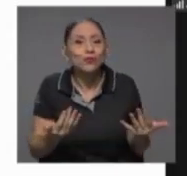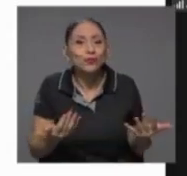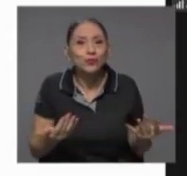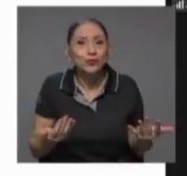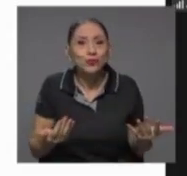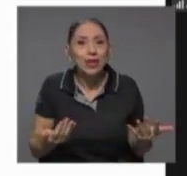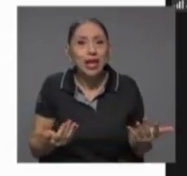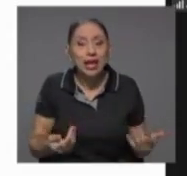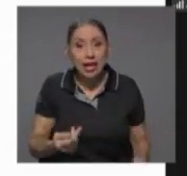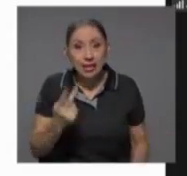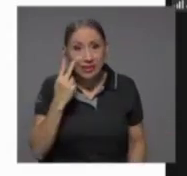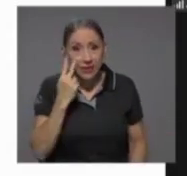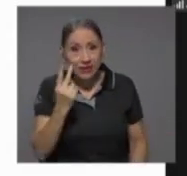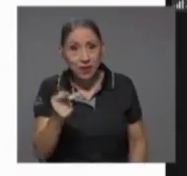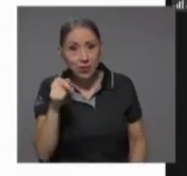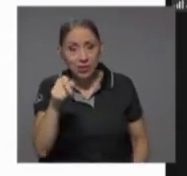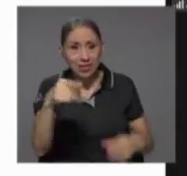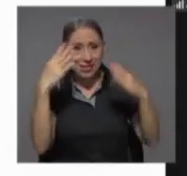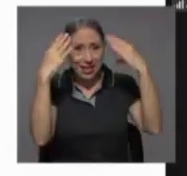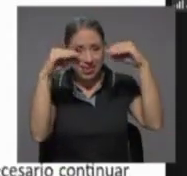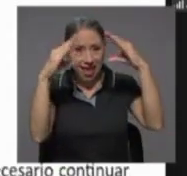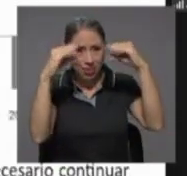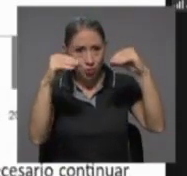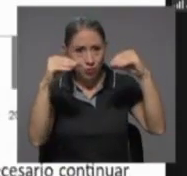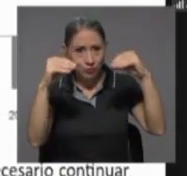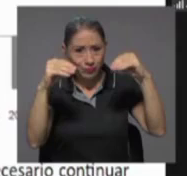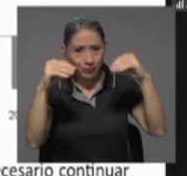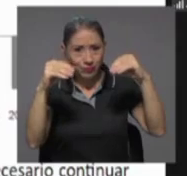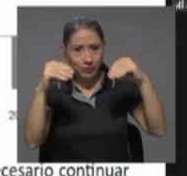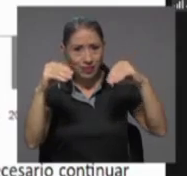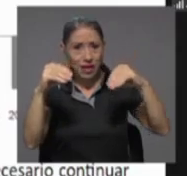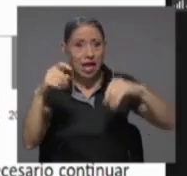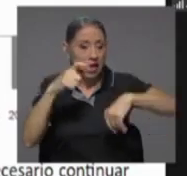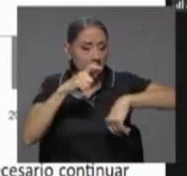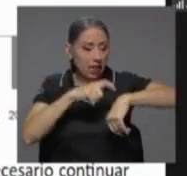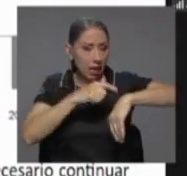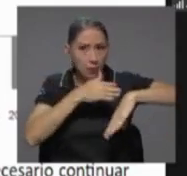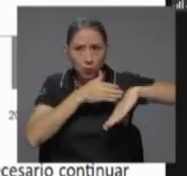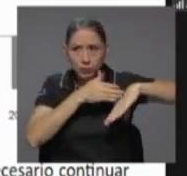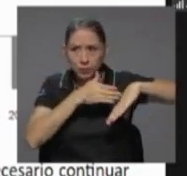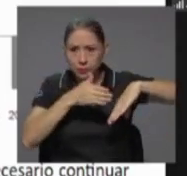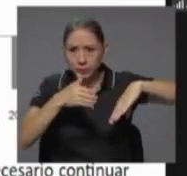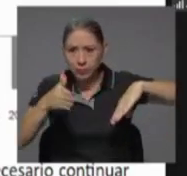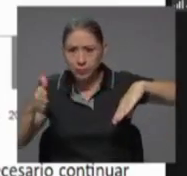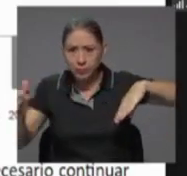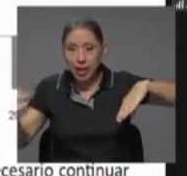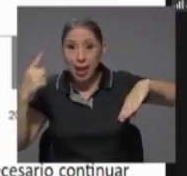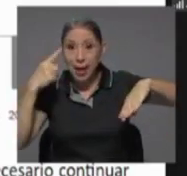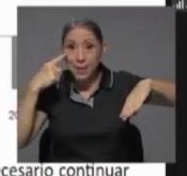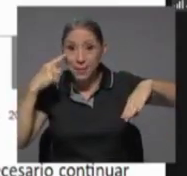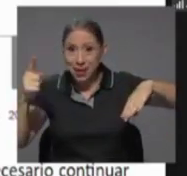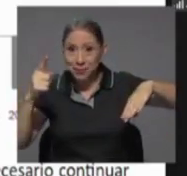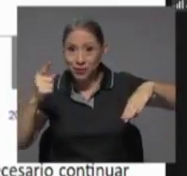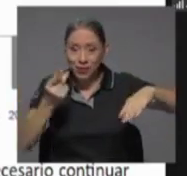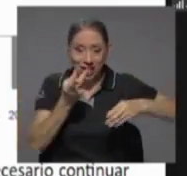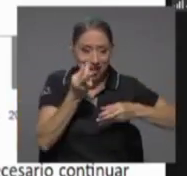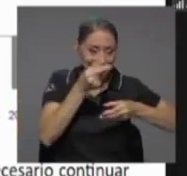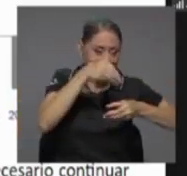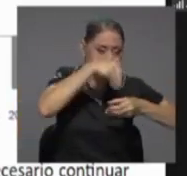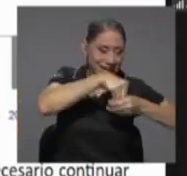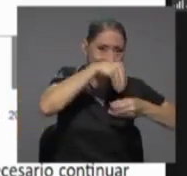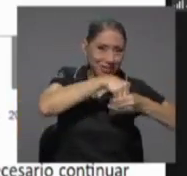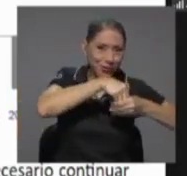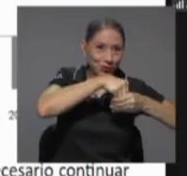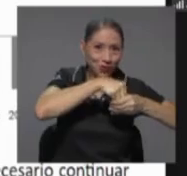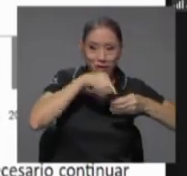Si vemos este dato en el tiempo, vemos que esa brecha entre los ingresos y los gastos se